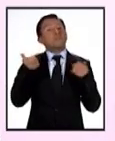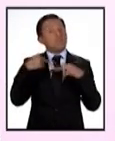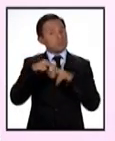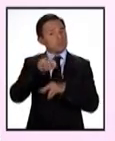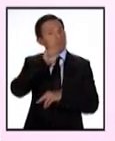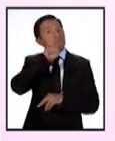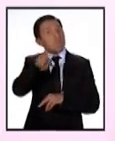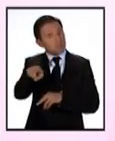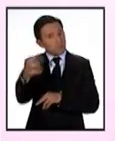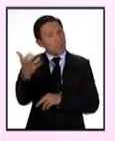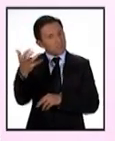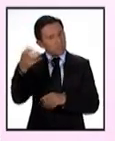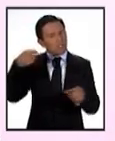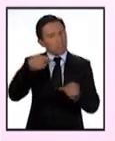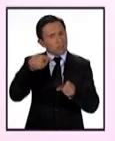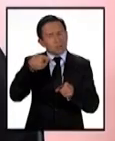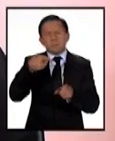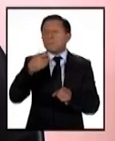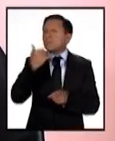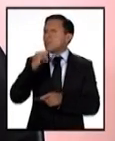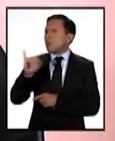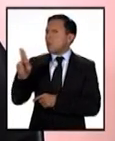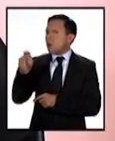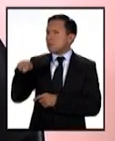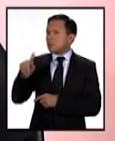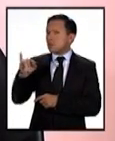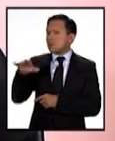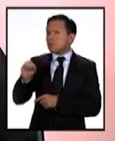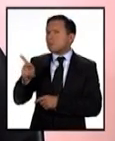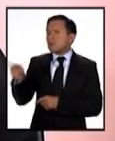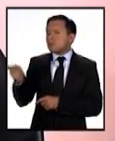¿de dónde viene esta violencia? Mira, Víctor,